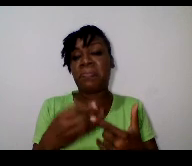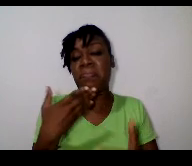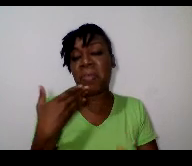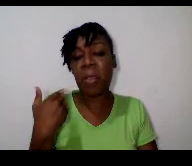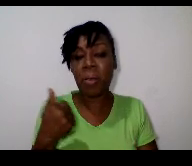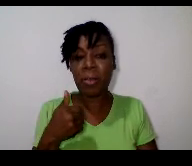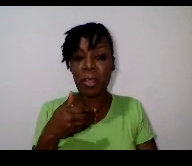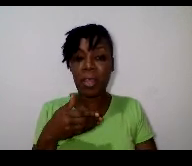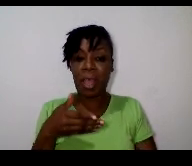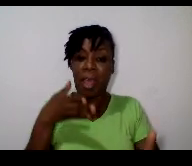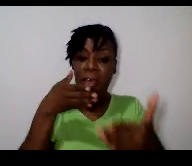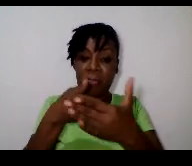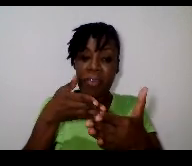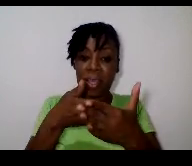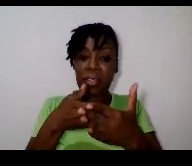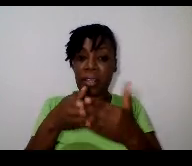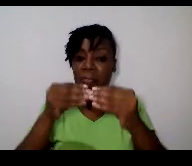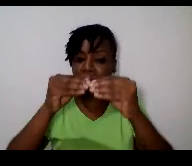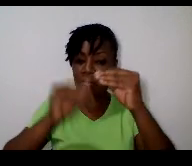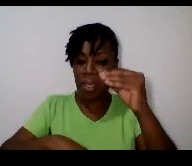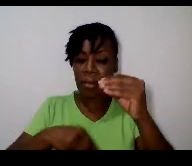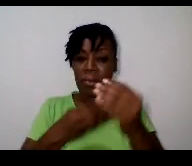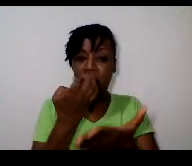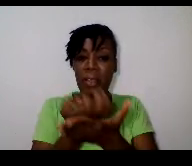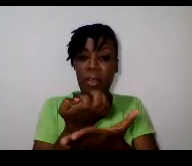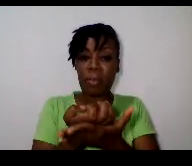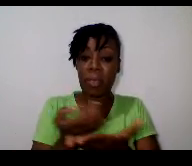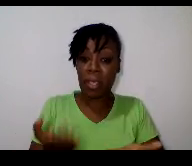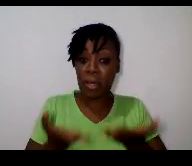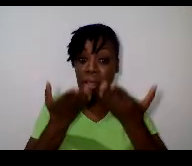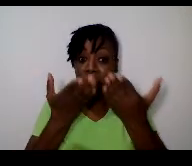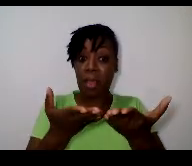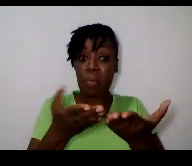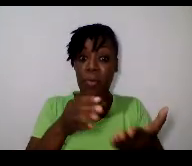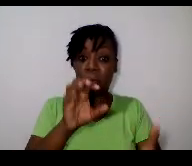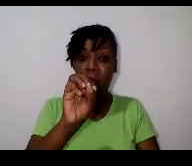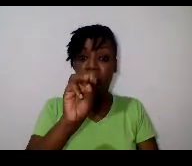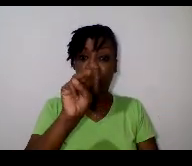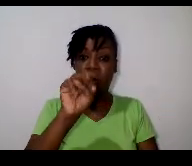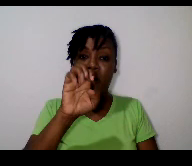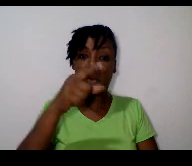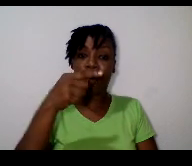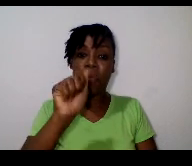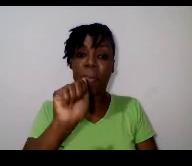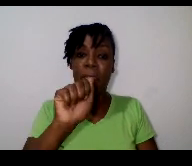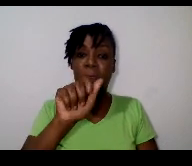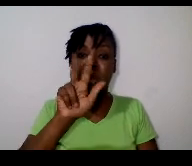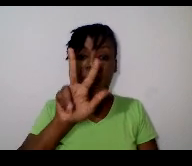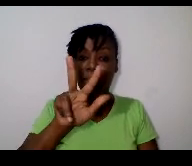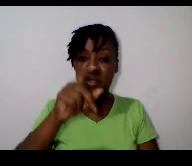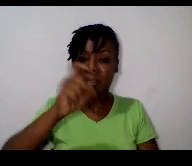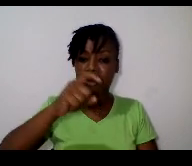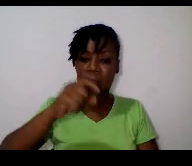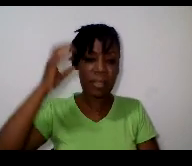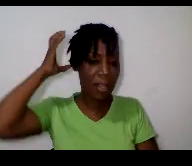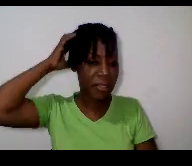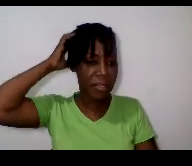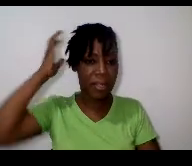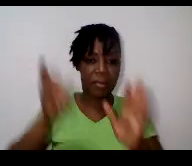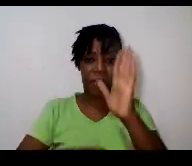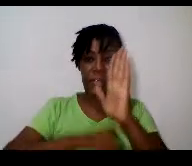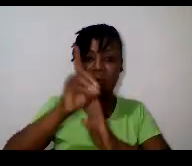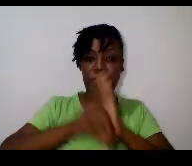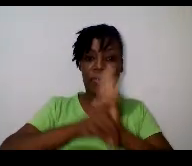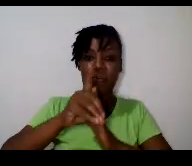la economía, y por otro lado le estamos dando la fuente de omega 3 que necesitan esos cerebros en desarrollo. Va a ser mucho más saludable y